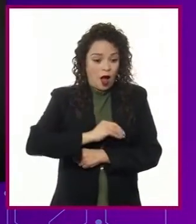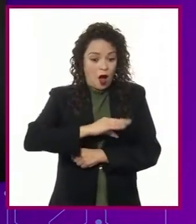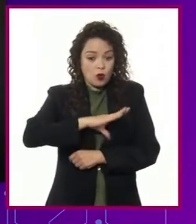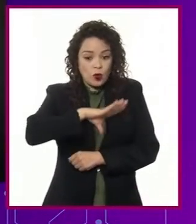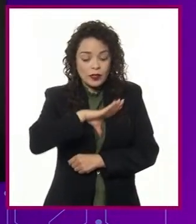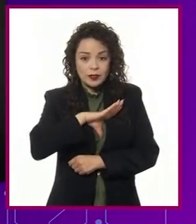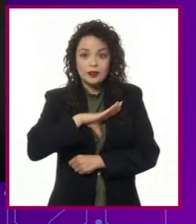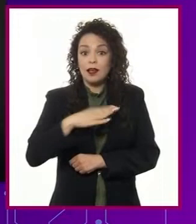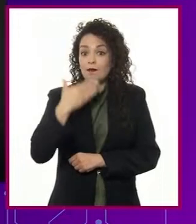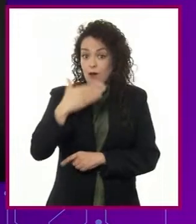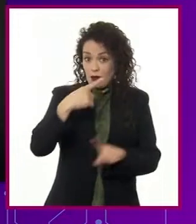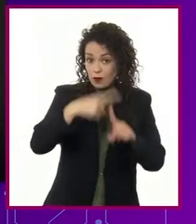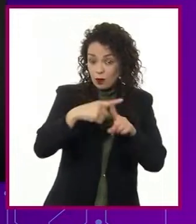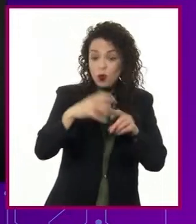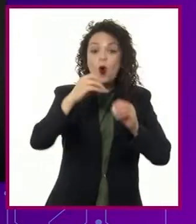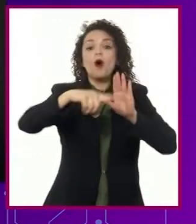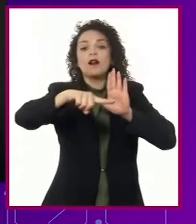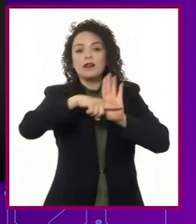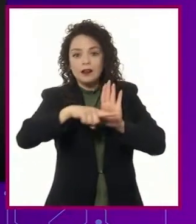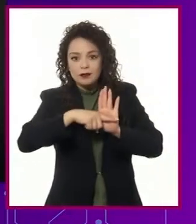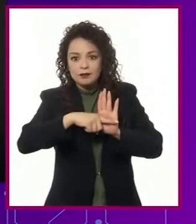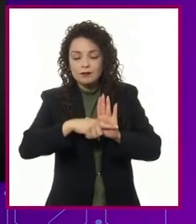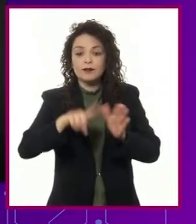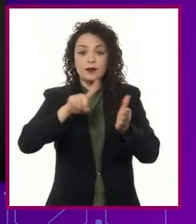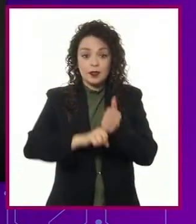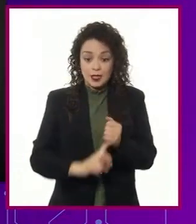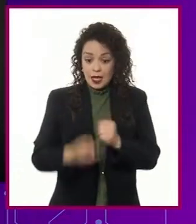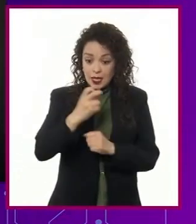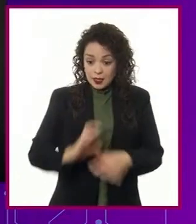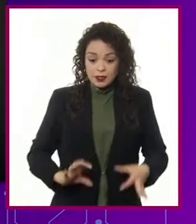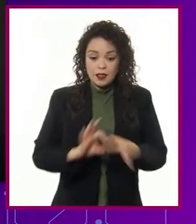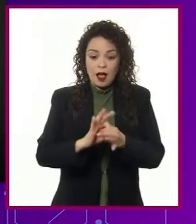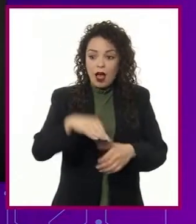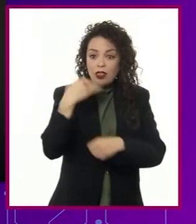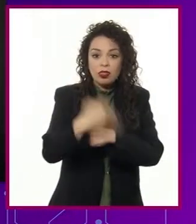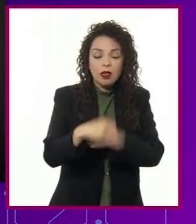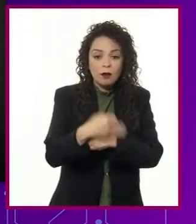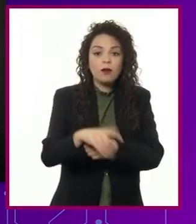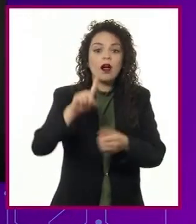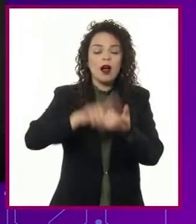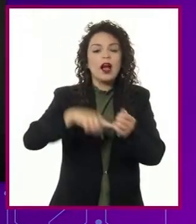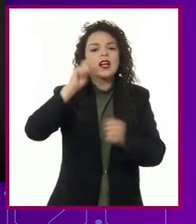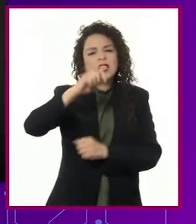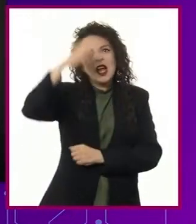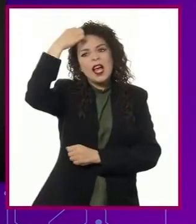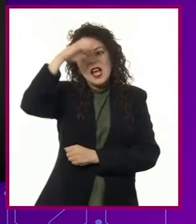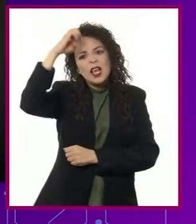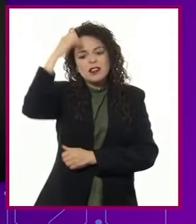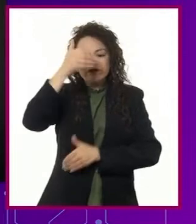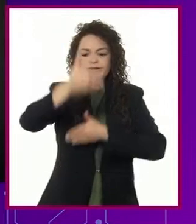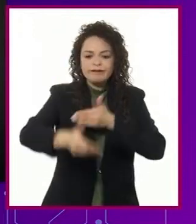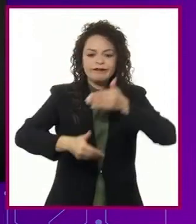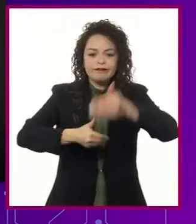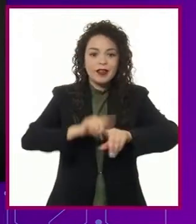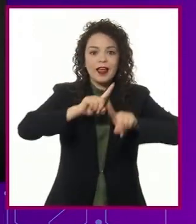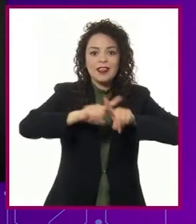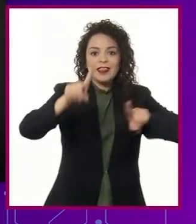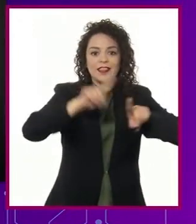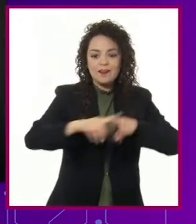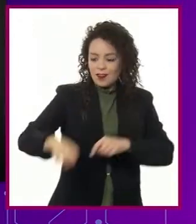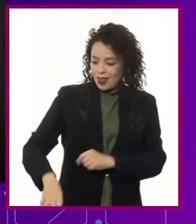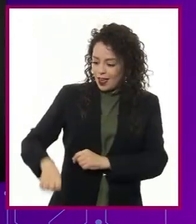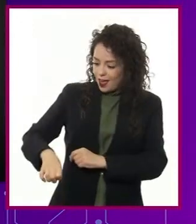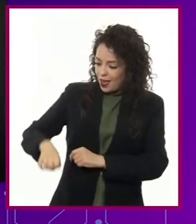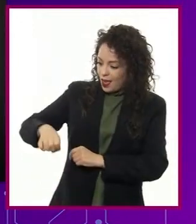mismo. El vínculo de integración temporal toma en cuenta las experiencias adquiridas en todas y cada una de las edades o etapas que